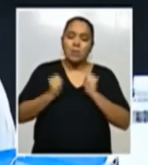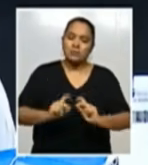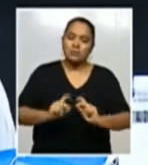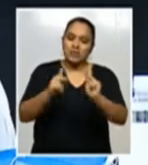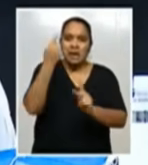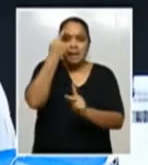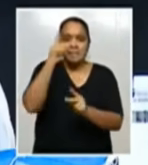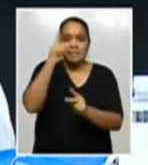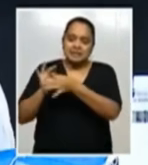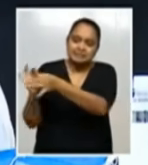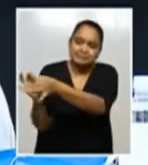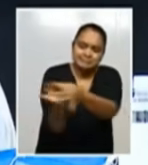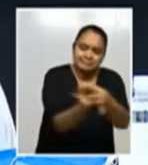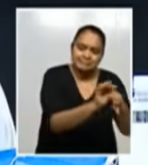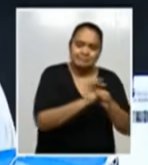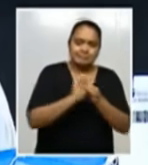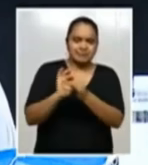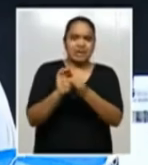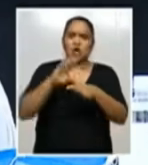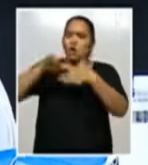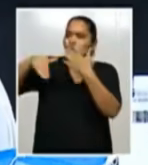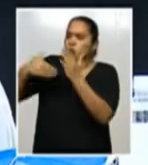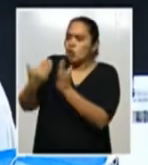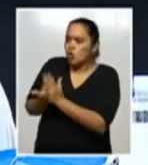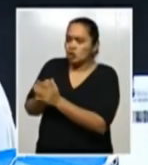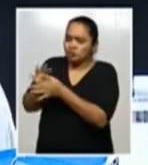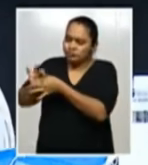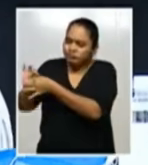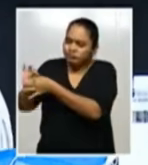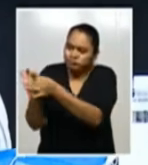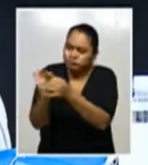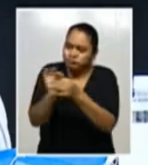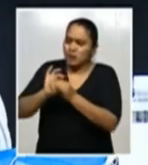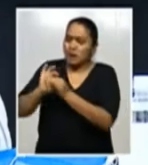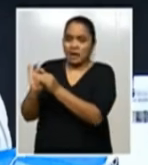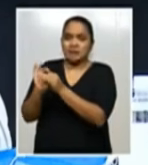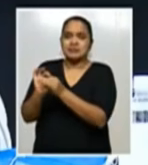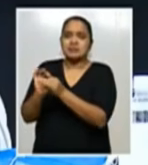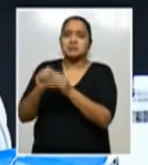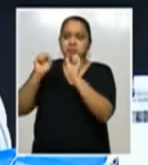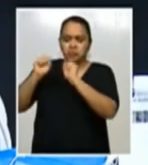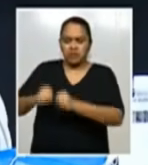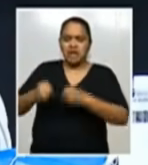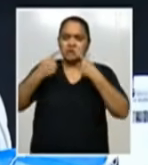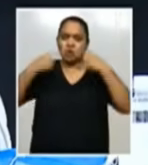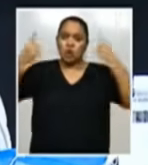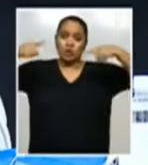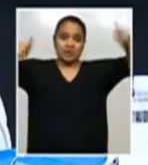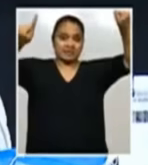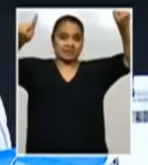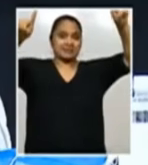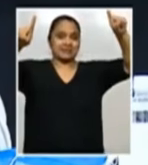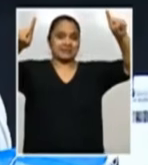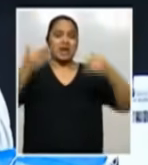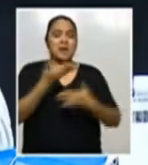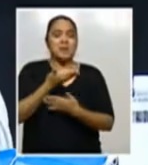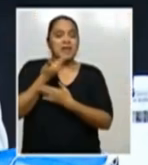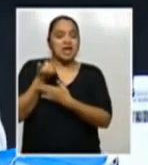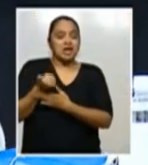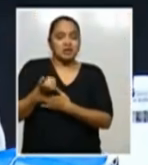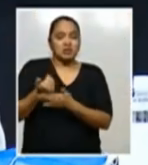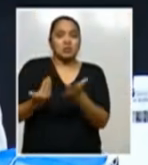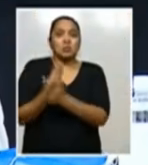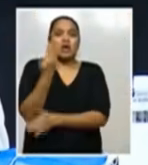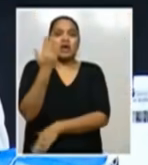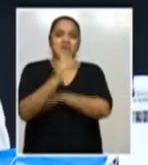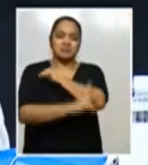para unirnos, ser solidarios, inclusivos y construir juntos un nuevo